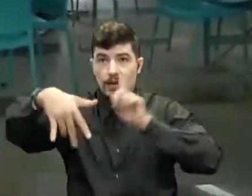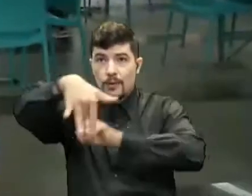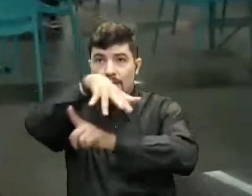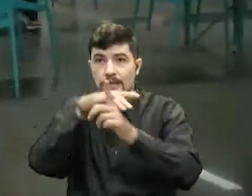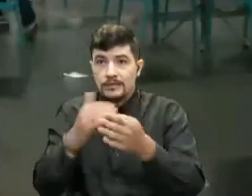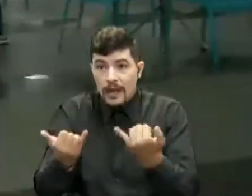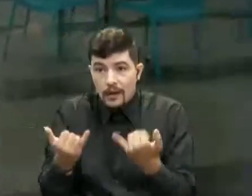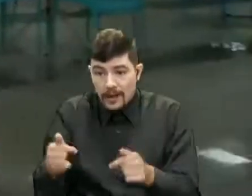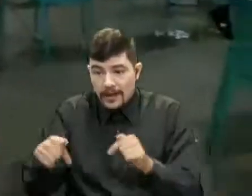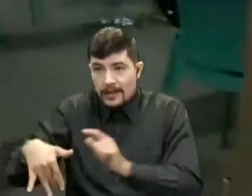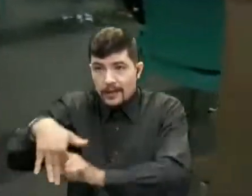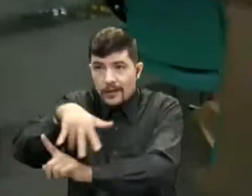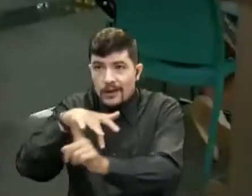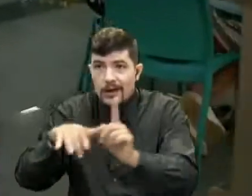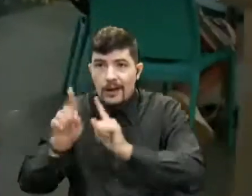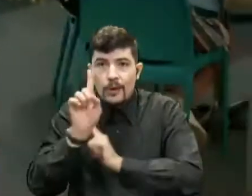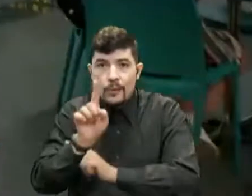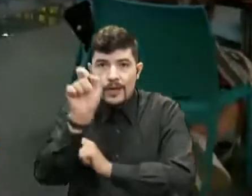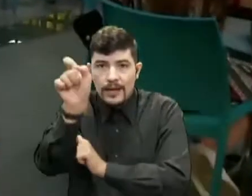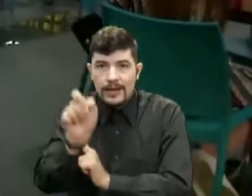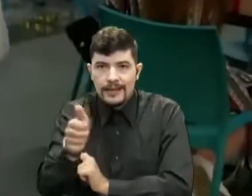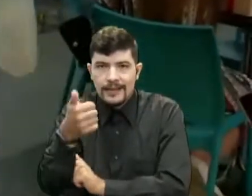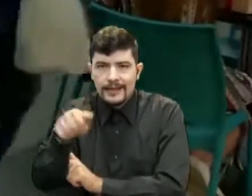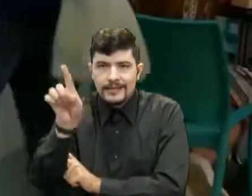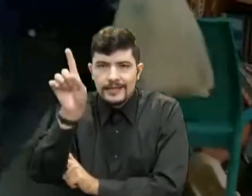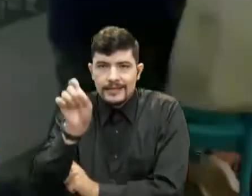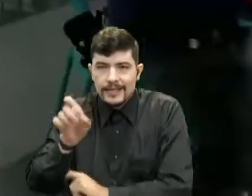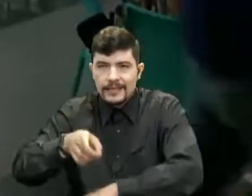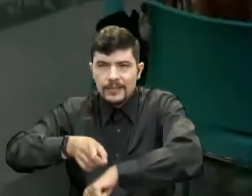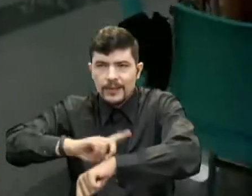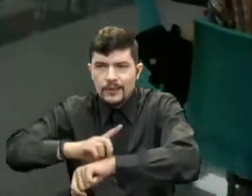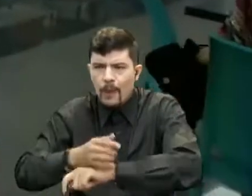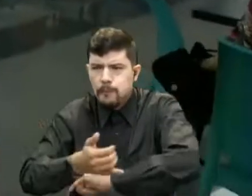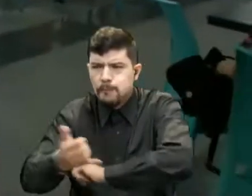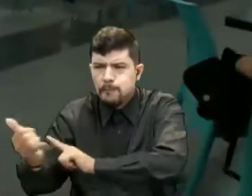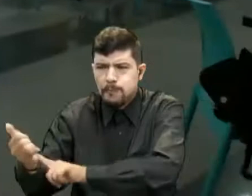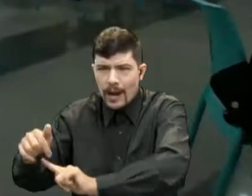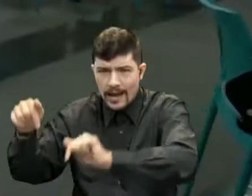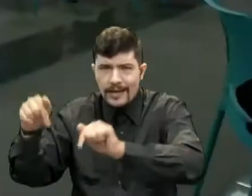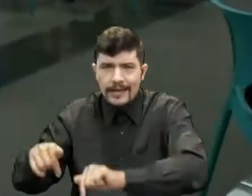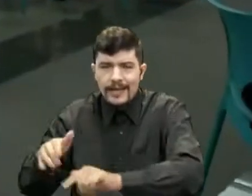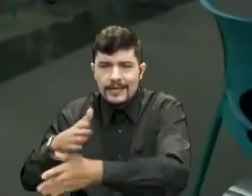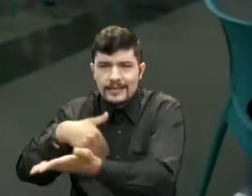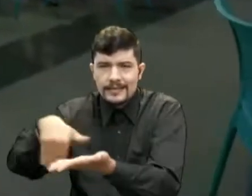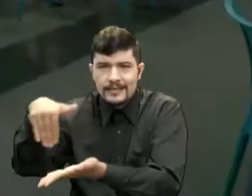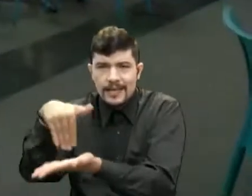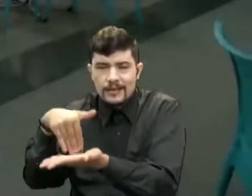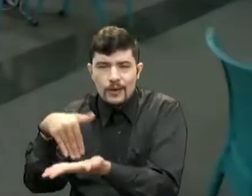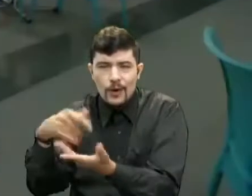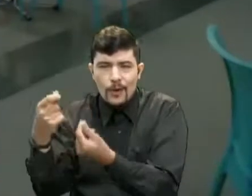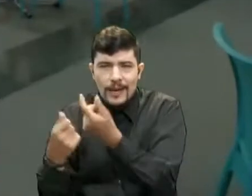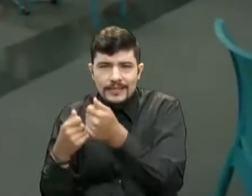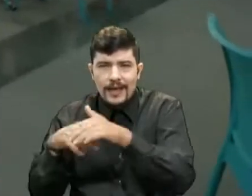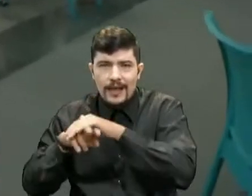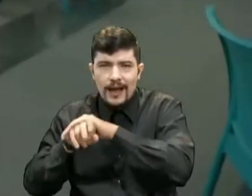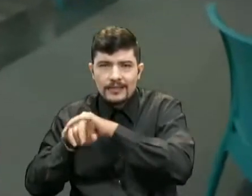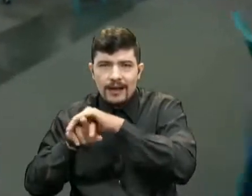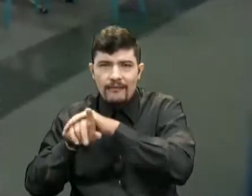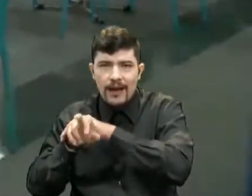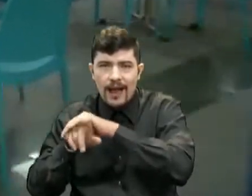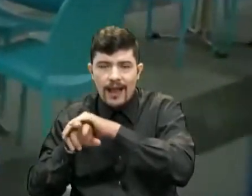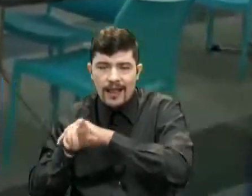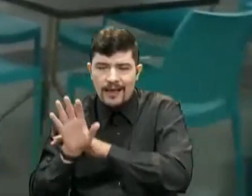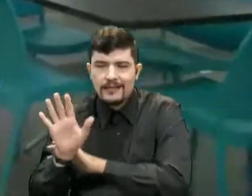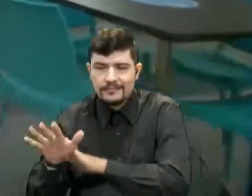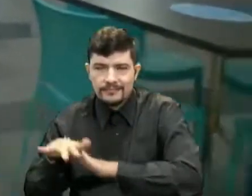esta hora en vivo, 1:16 de la tarde, de lo que se tiene en el centro comercial Cañaveral, aquí donde nos encontramos. Y pues